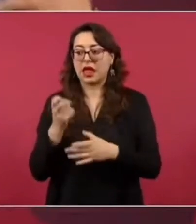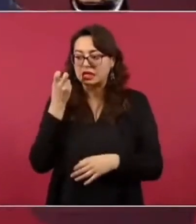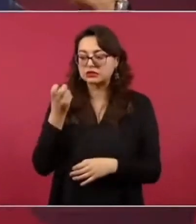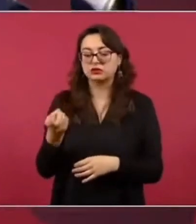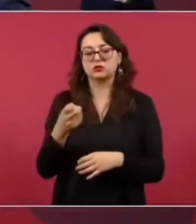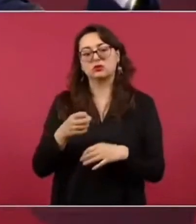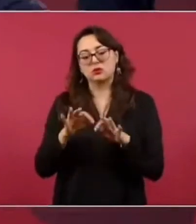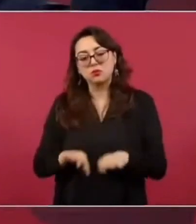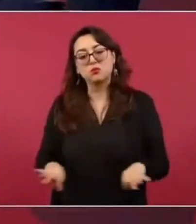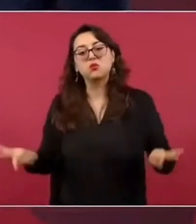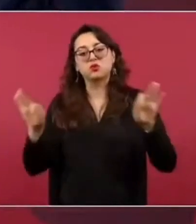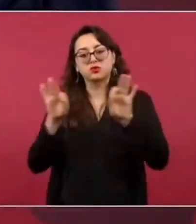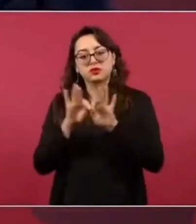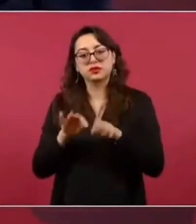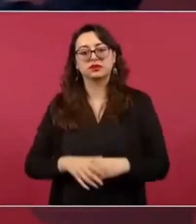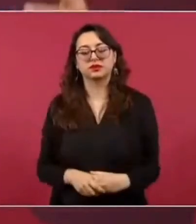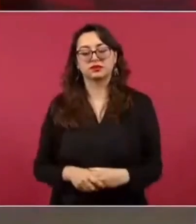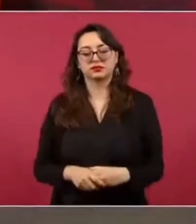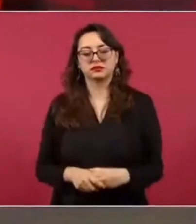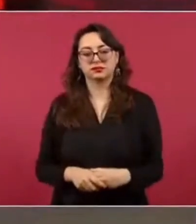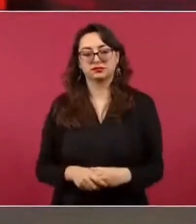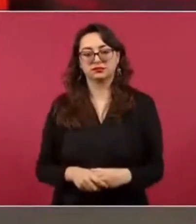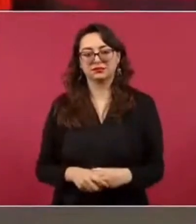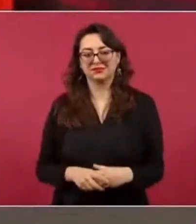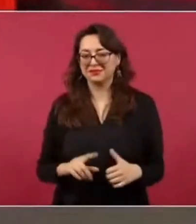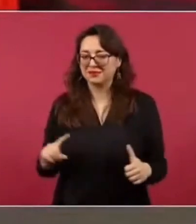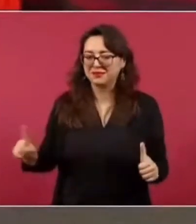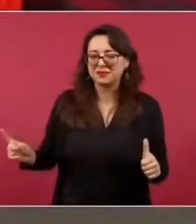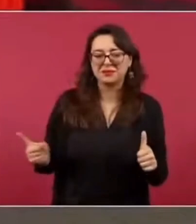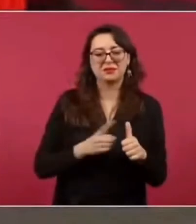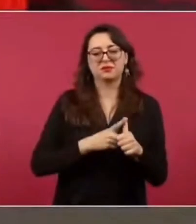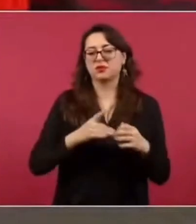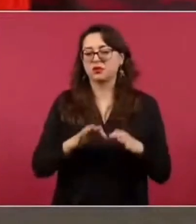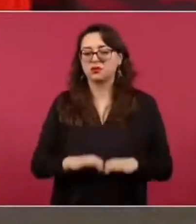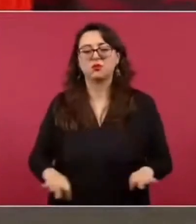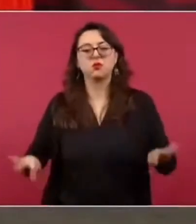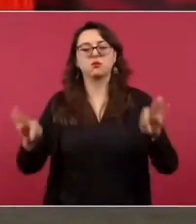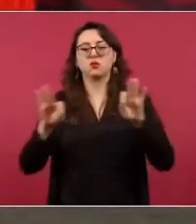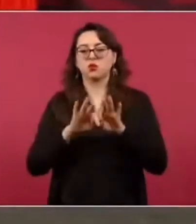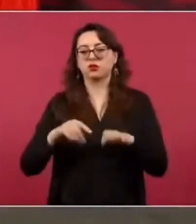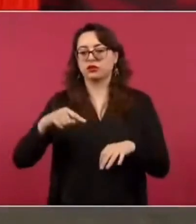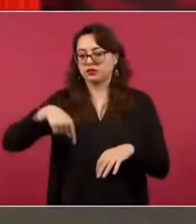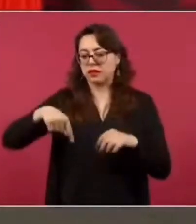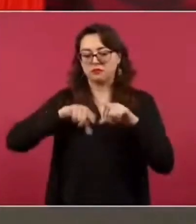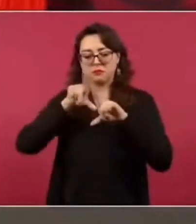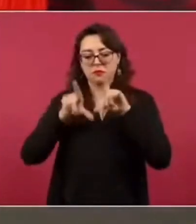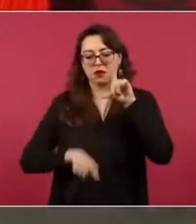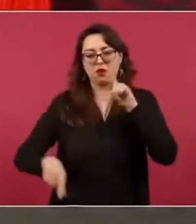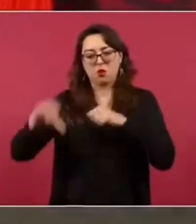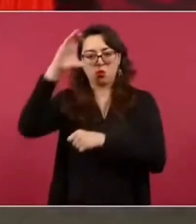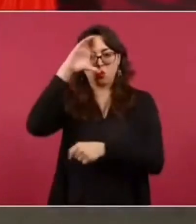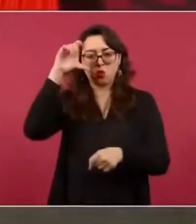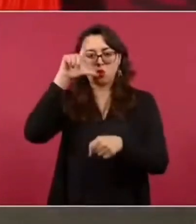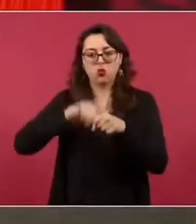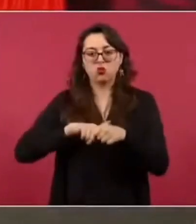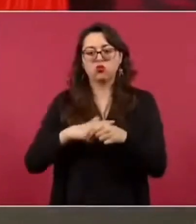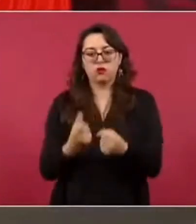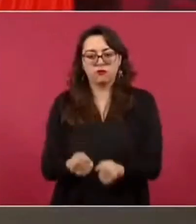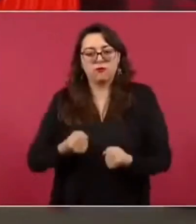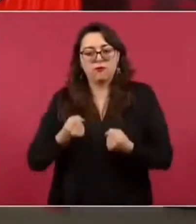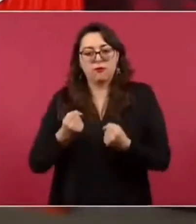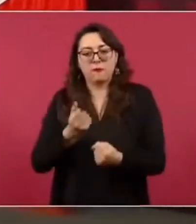que sigamos exaltando la gran reserva de valores que tenemos en México,